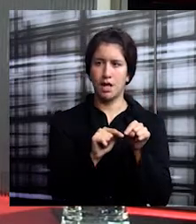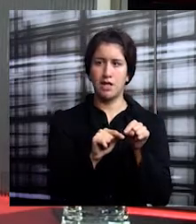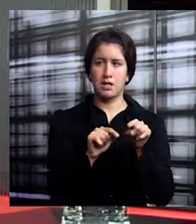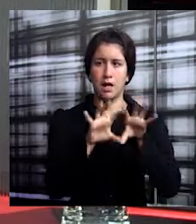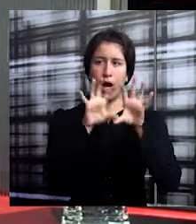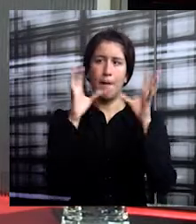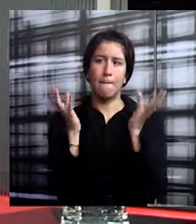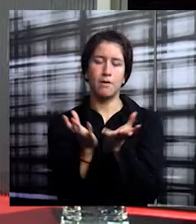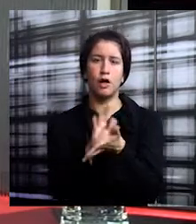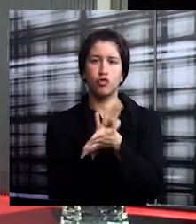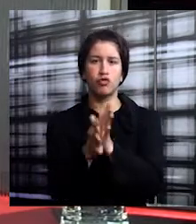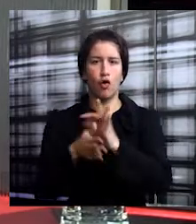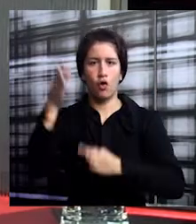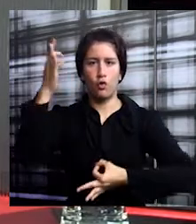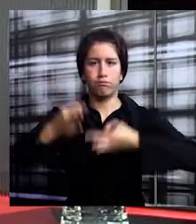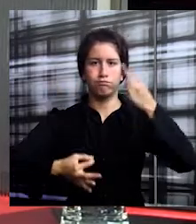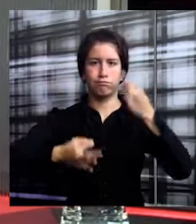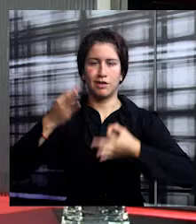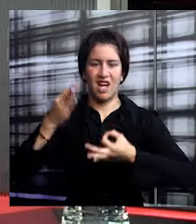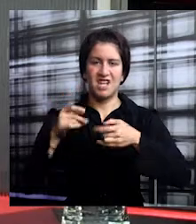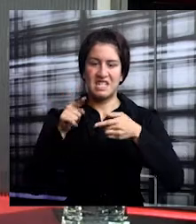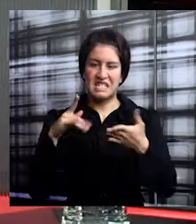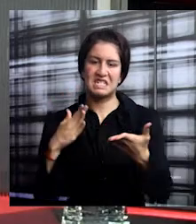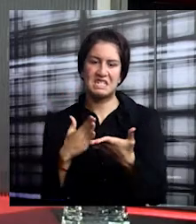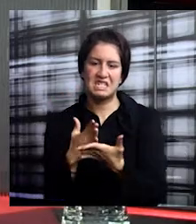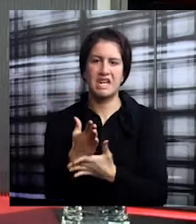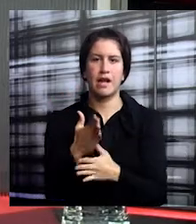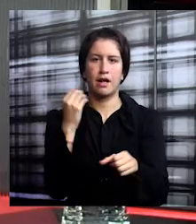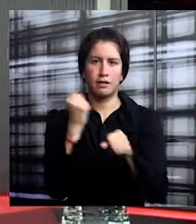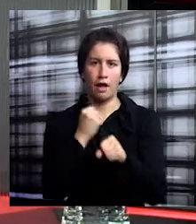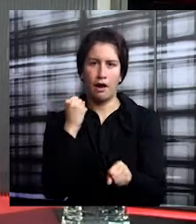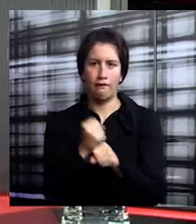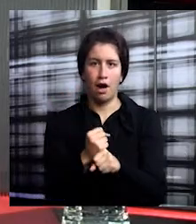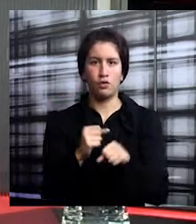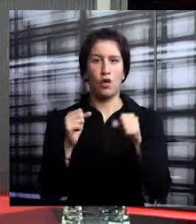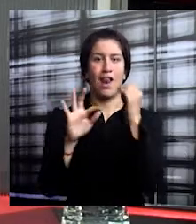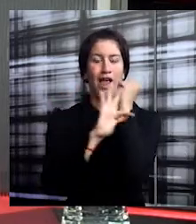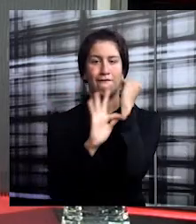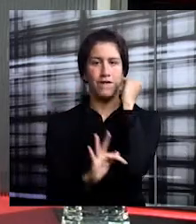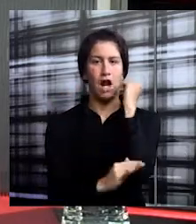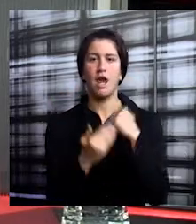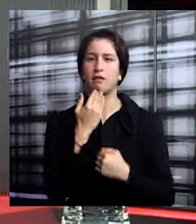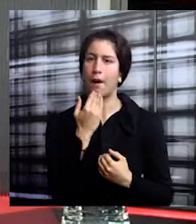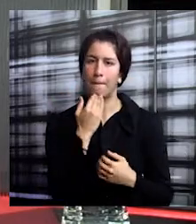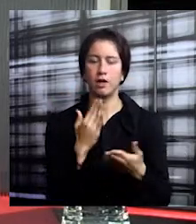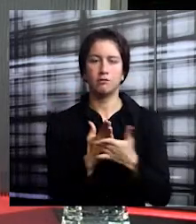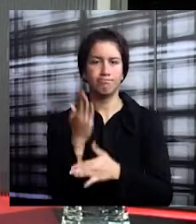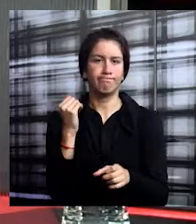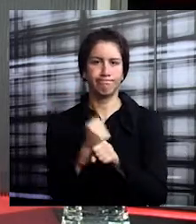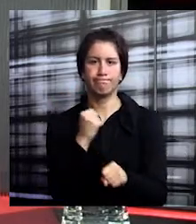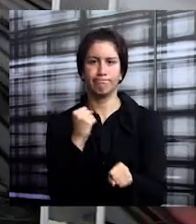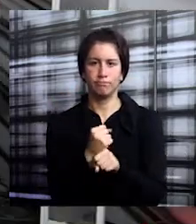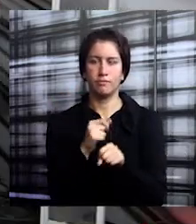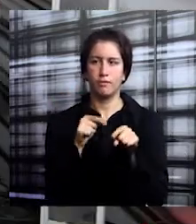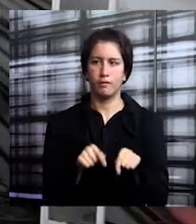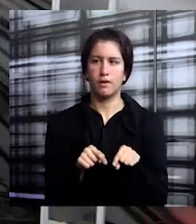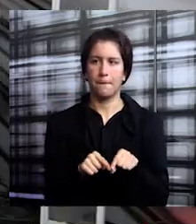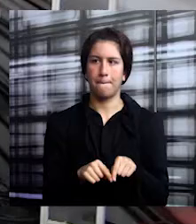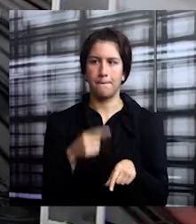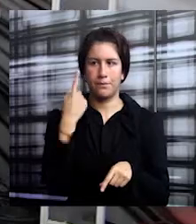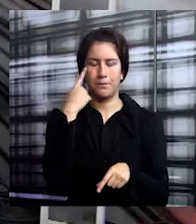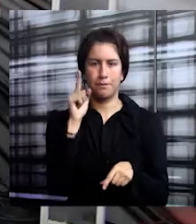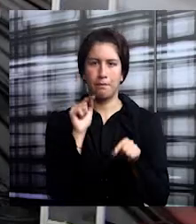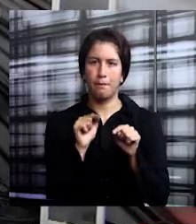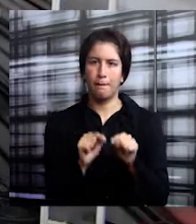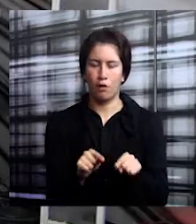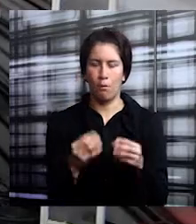los tribunales siguen funcionando con independencia y las fiscalías siguen trabajando. Podemos tener diferencias de apreciación o crítica, pero eso es muy